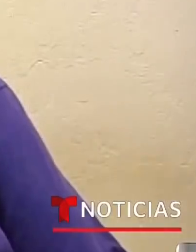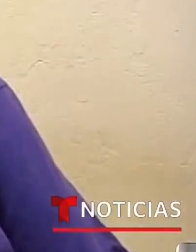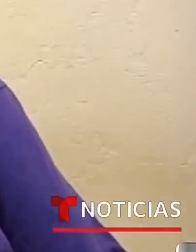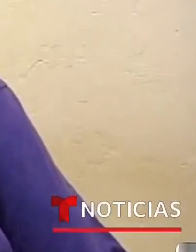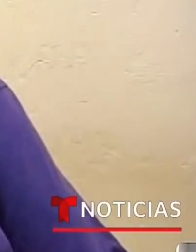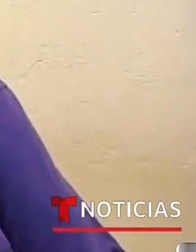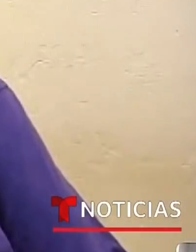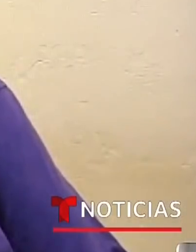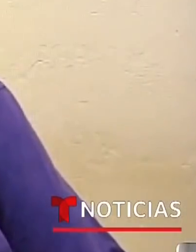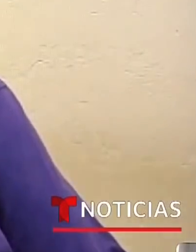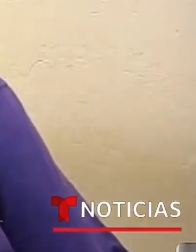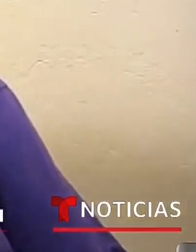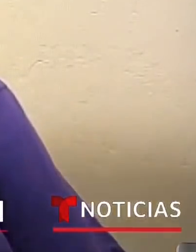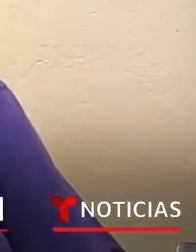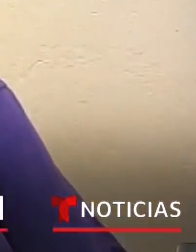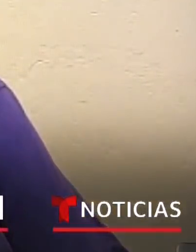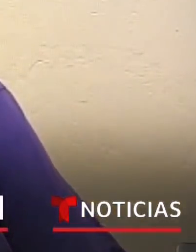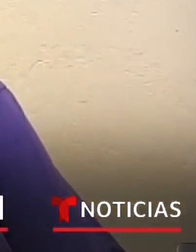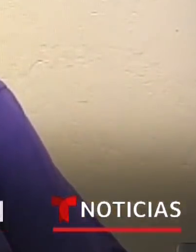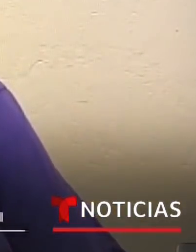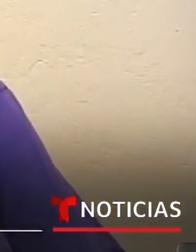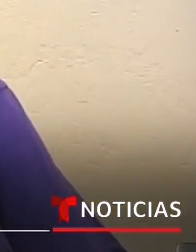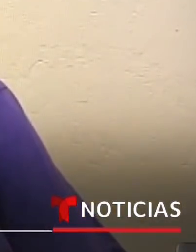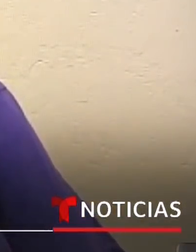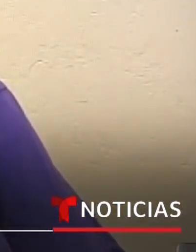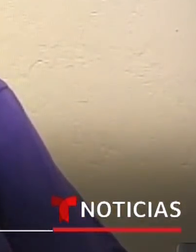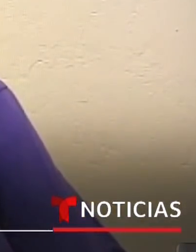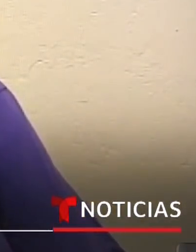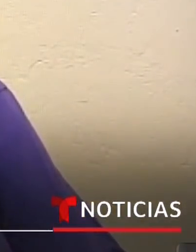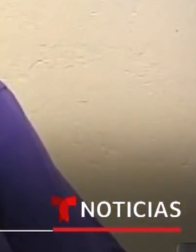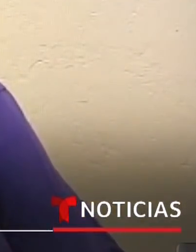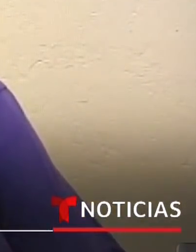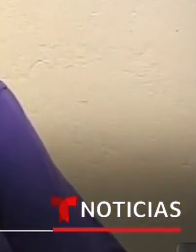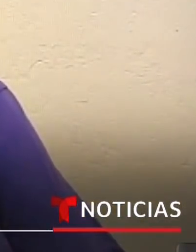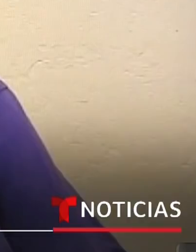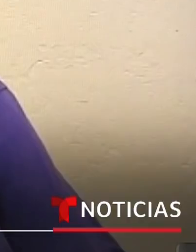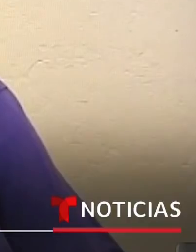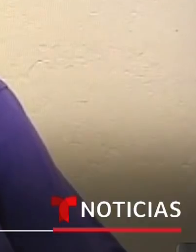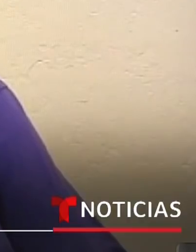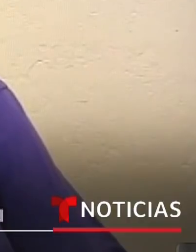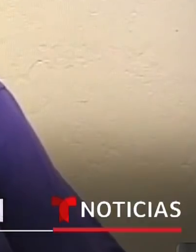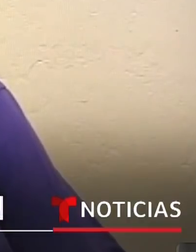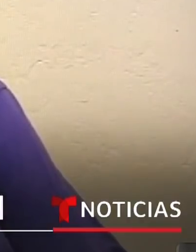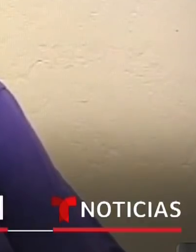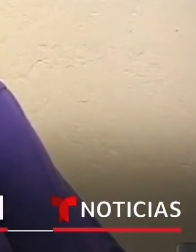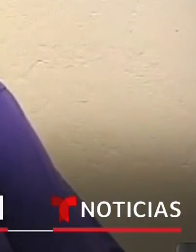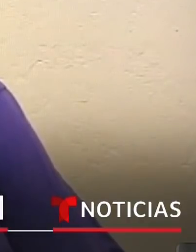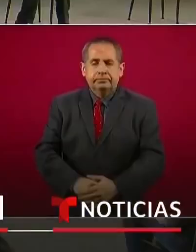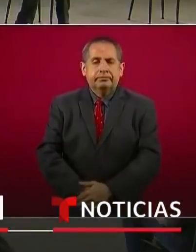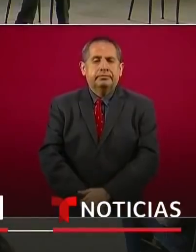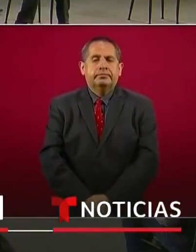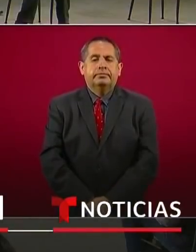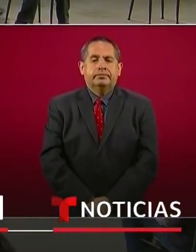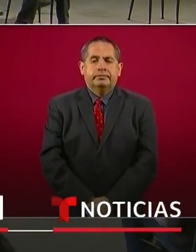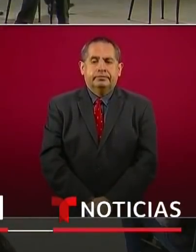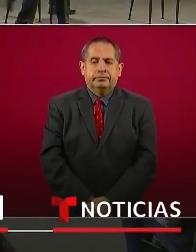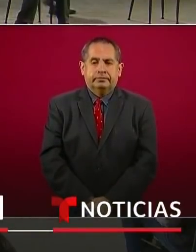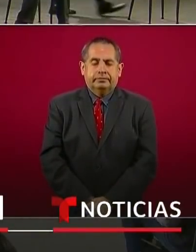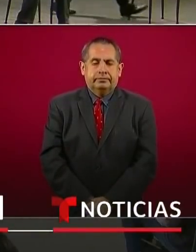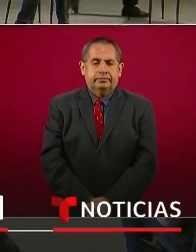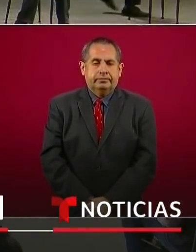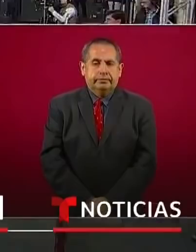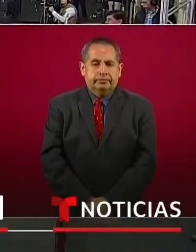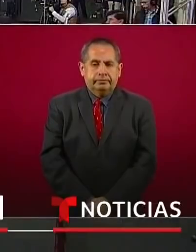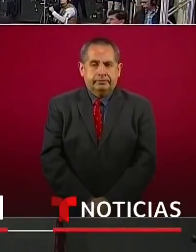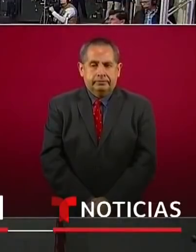no va a venir aquí a demandar que se le respete los derechos a los mexicanos, no tiene nada que venir. Pero el mandatario